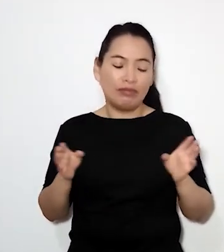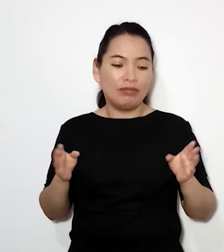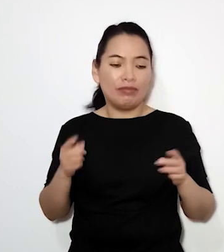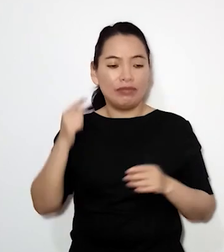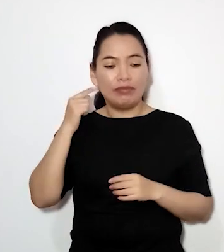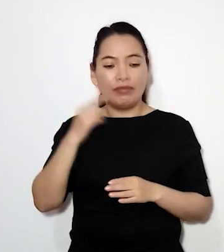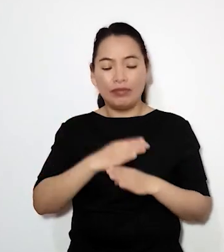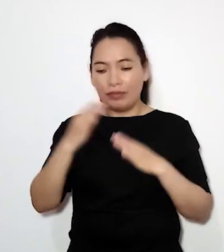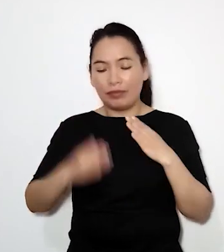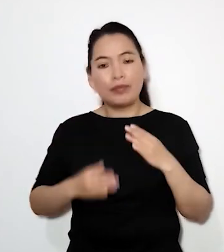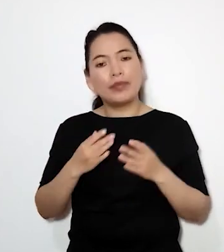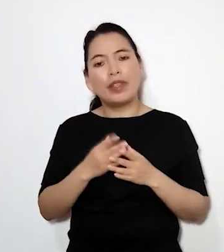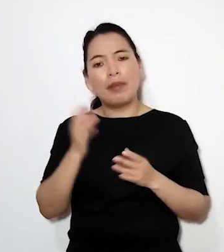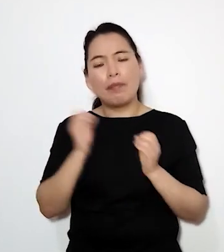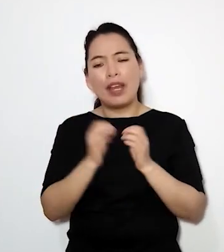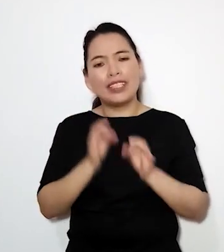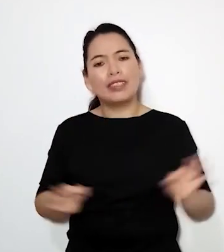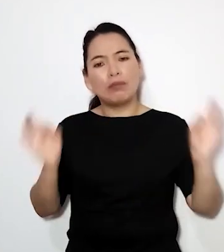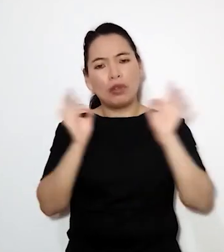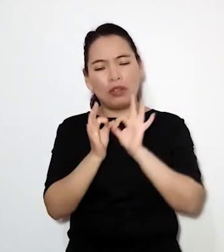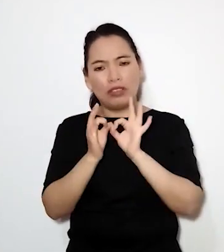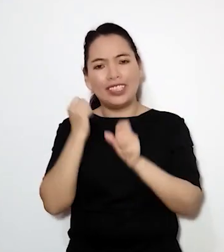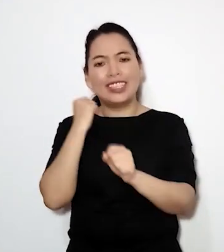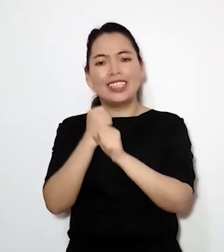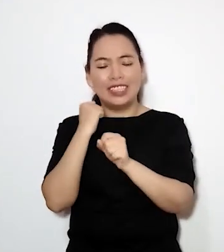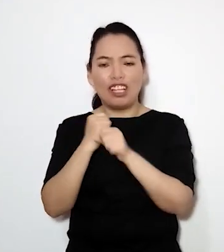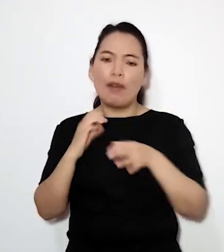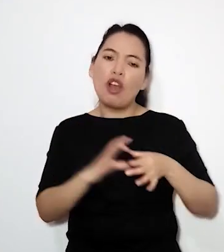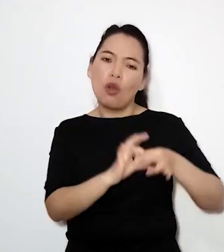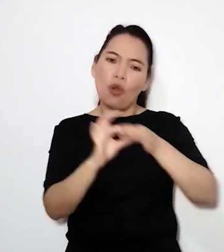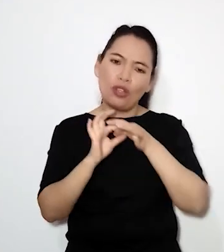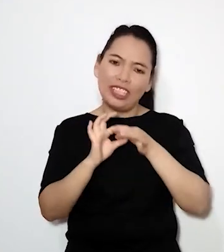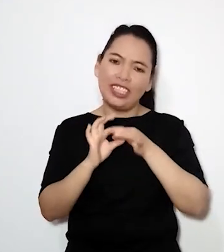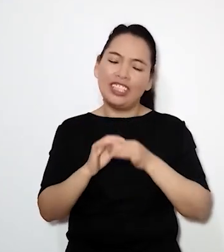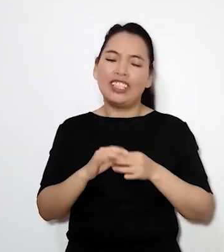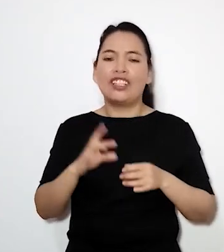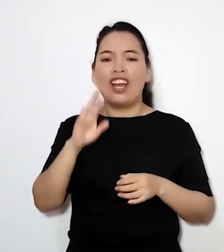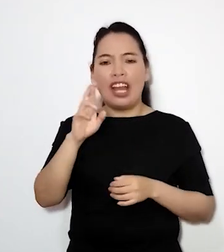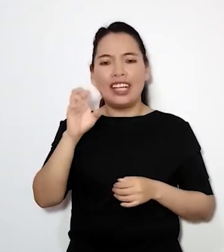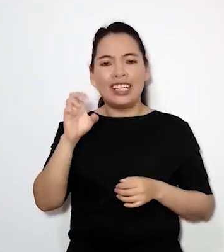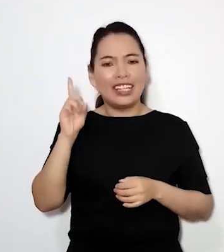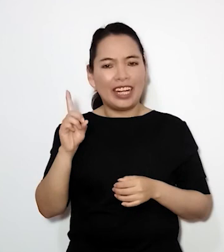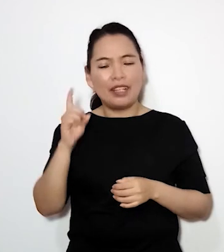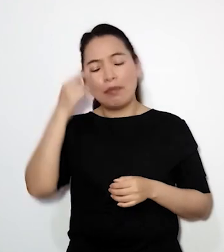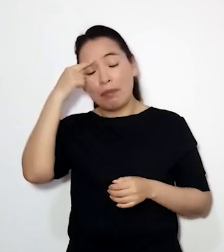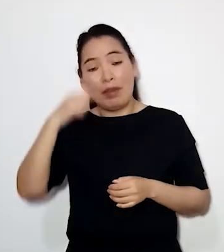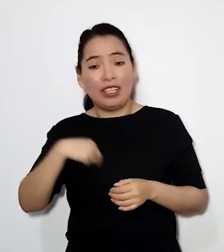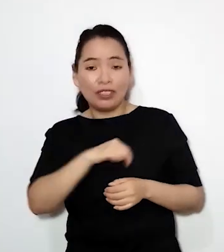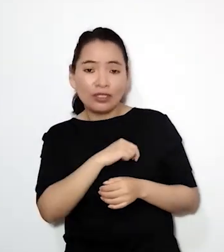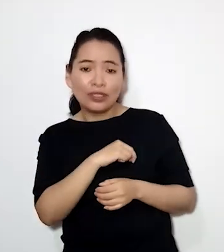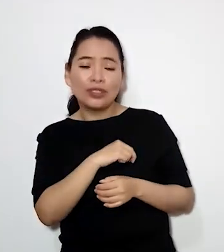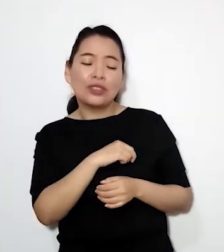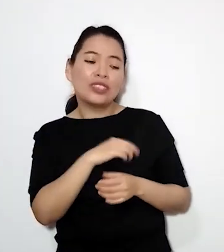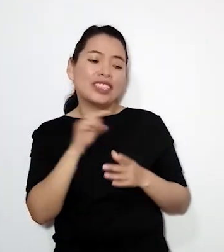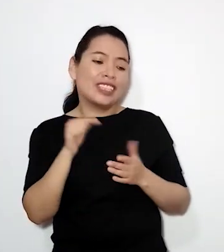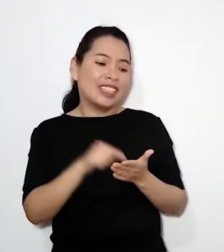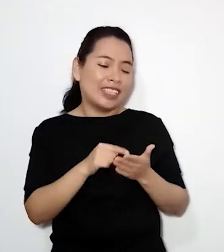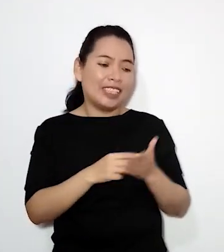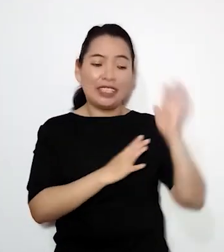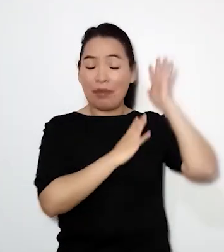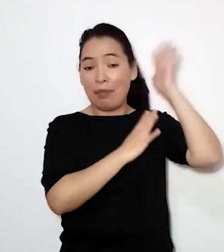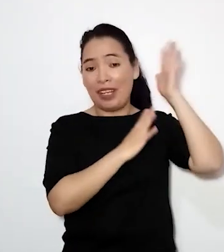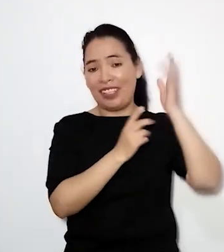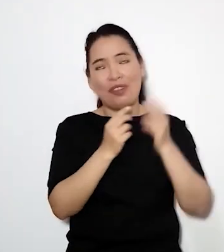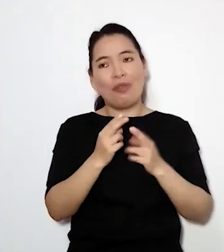trabajo colectivo, del trabajo en red. Para la CLADE, este panel es un honor, porque justamente